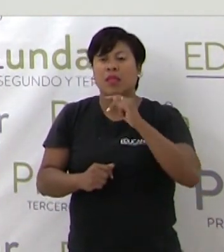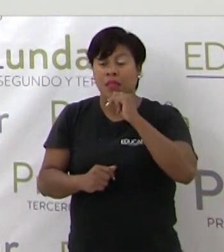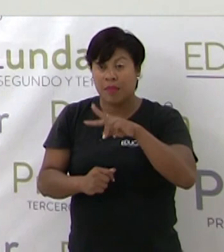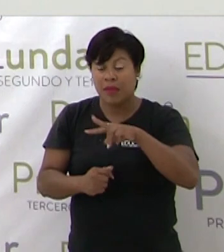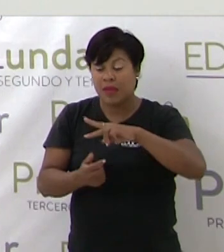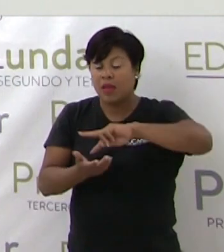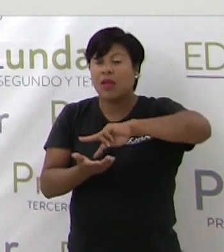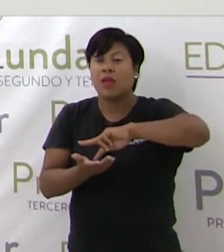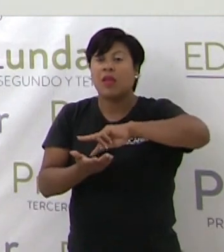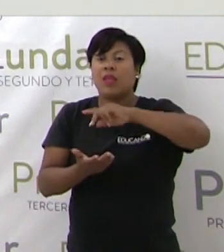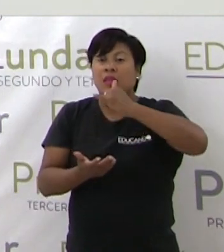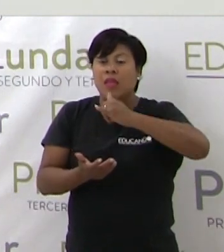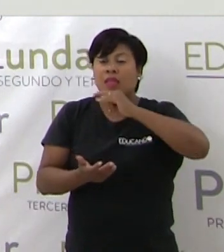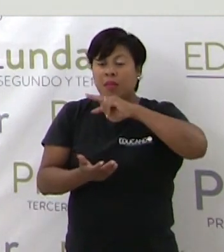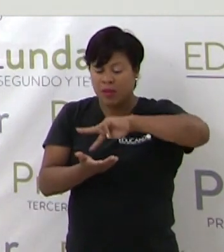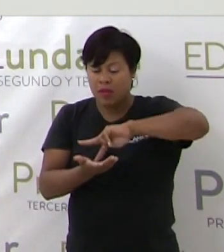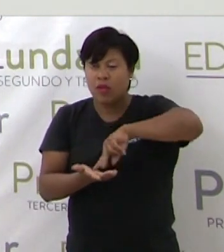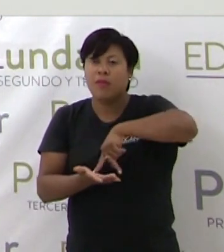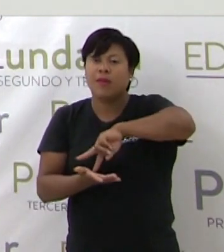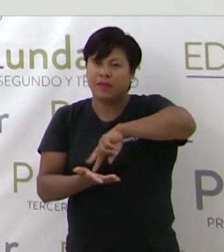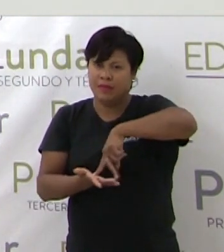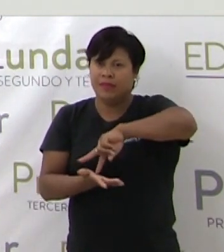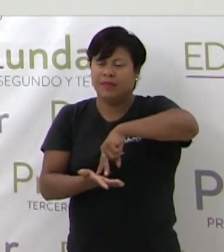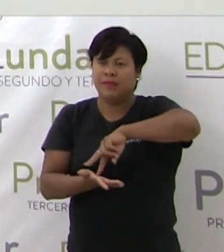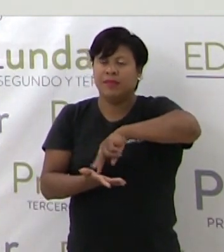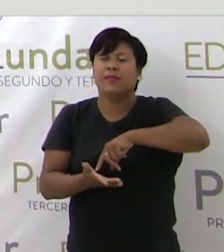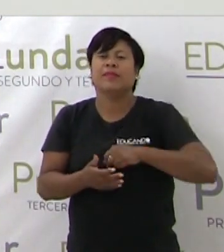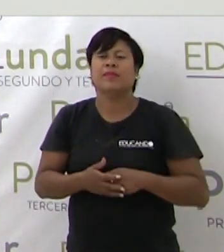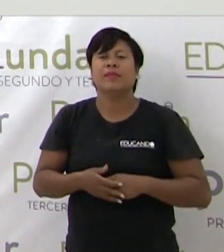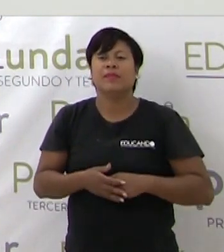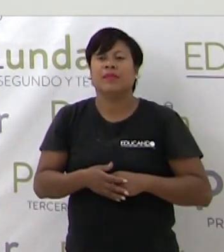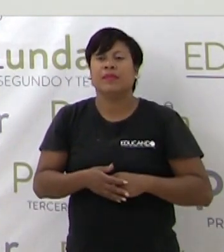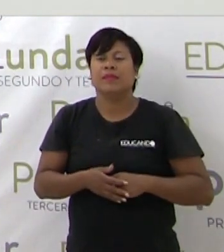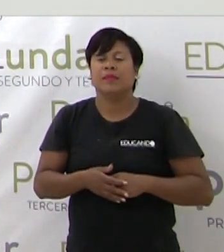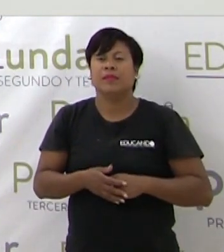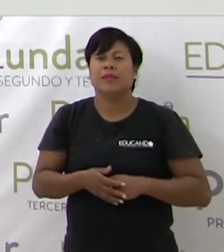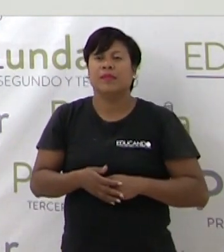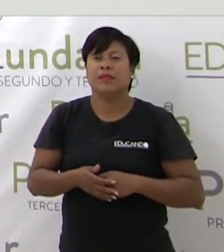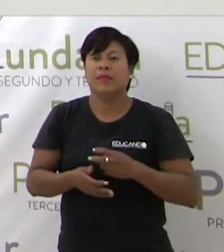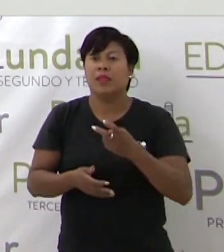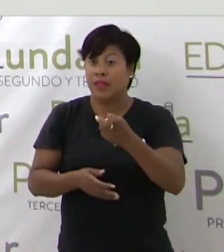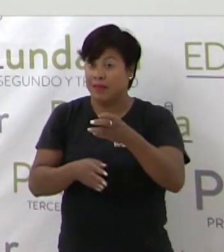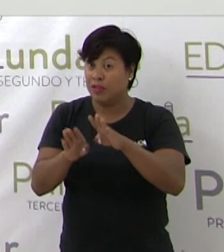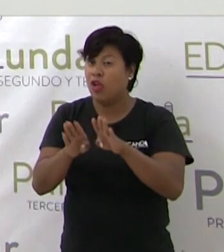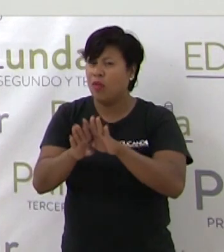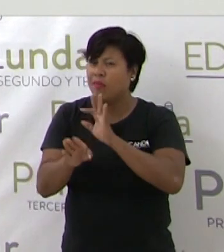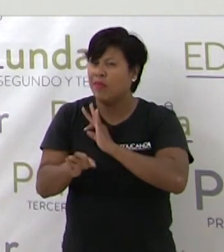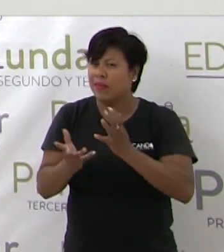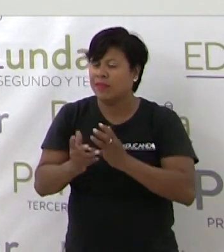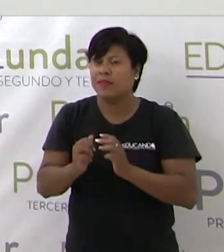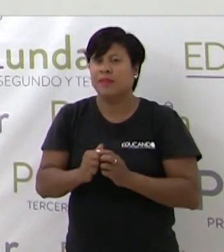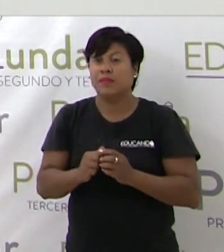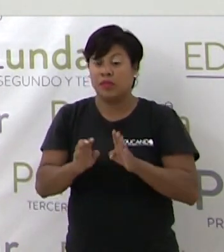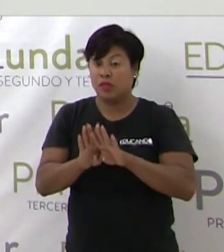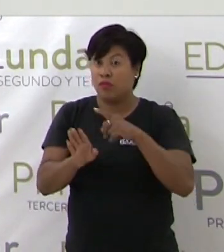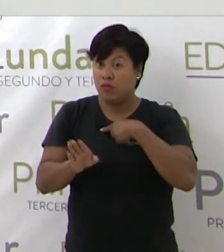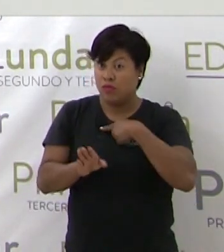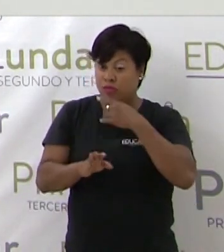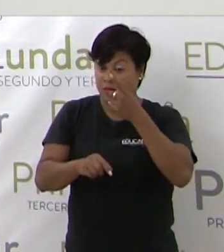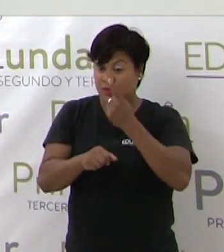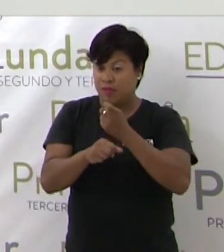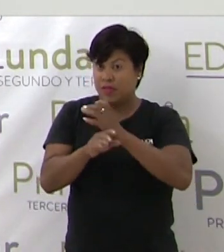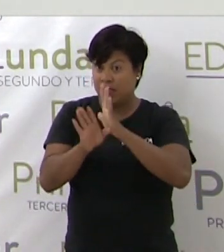transportador, y podemos utilizar también el compás. Y fíjense de qué manera. Como ya localicé mi